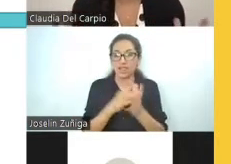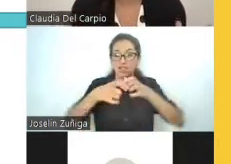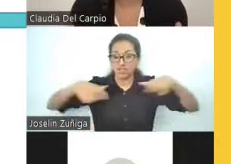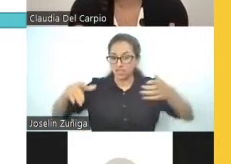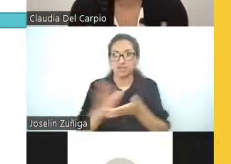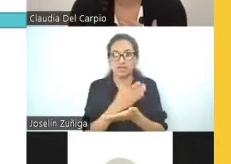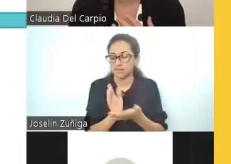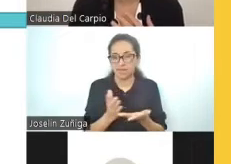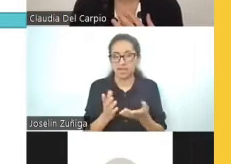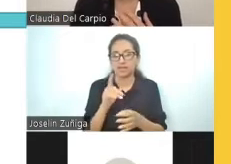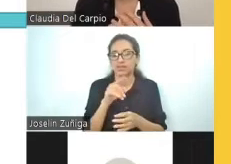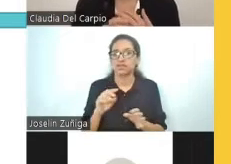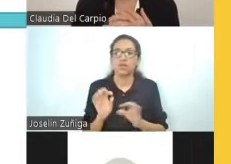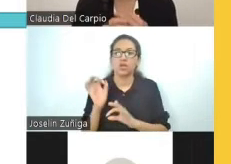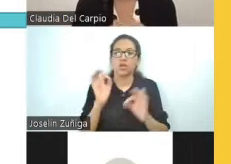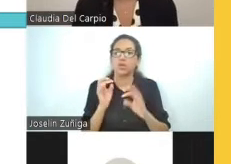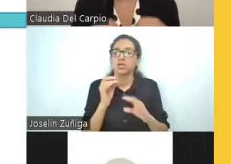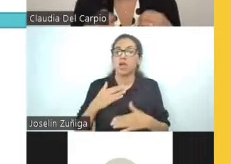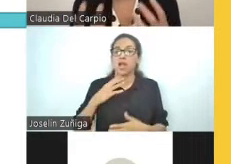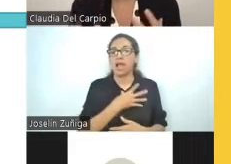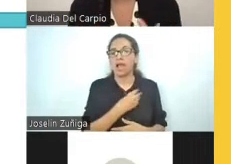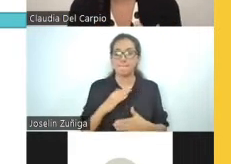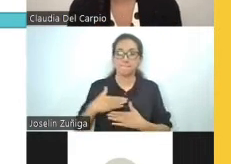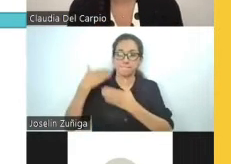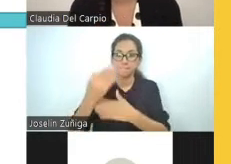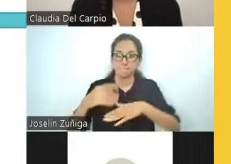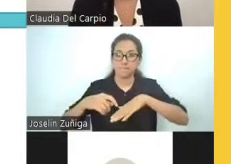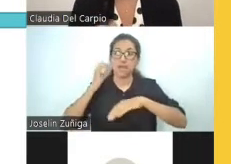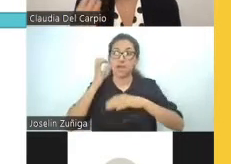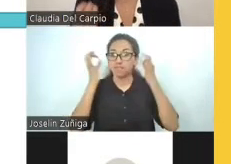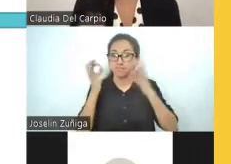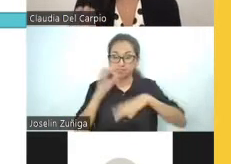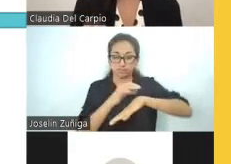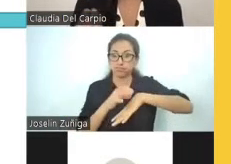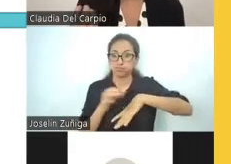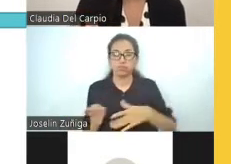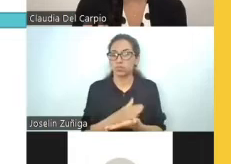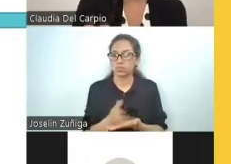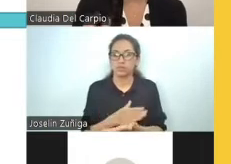muchas sustancias que utilizamos en la edad adulta, no hay vello todavía y